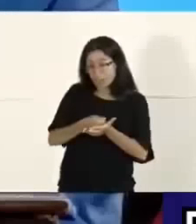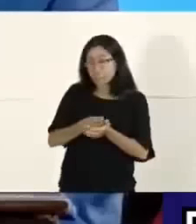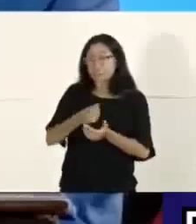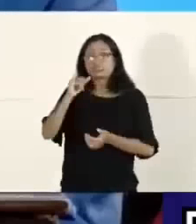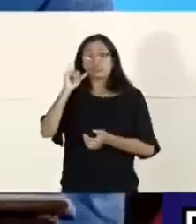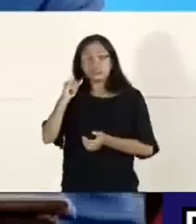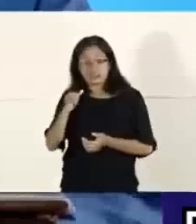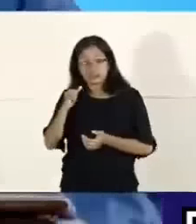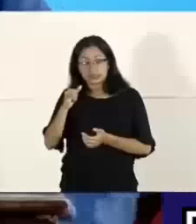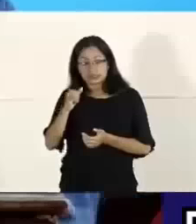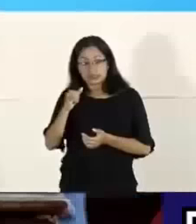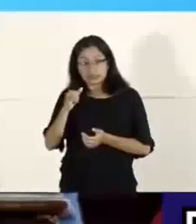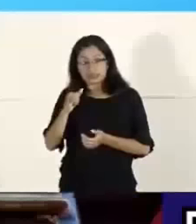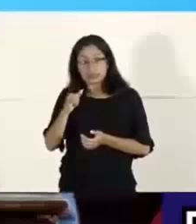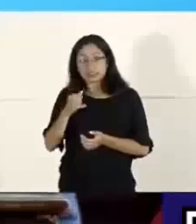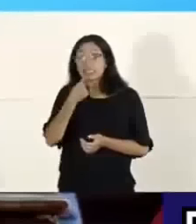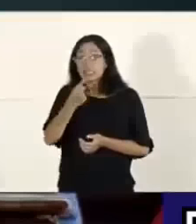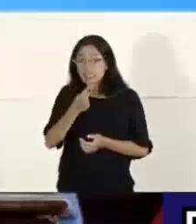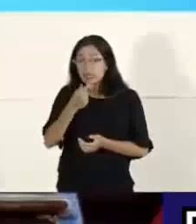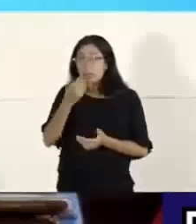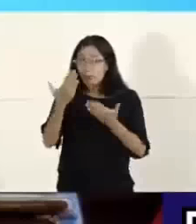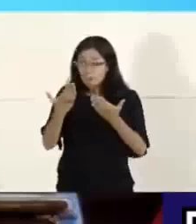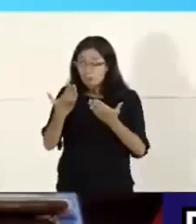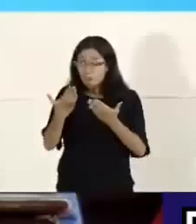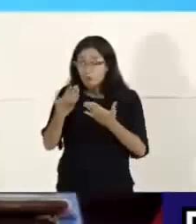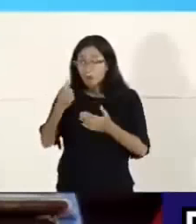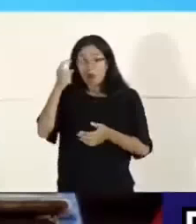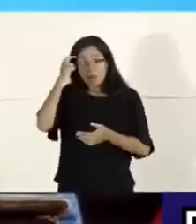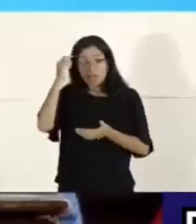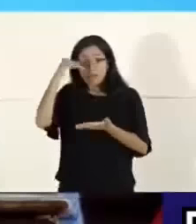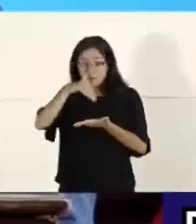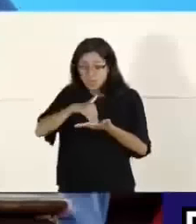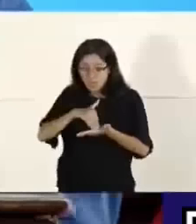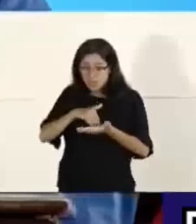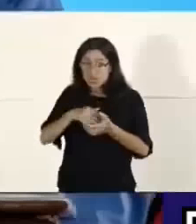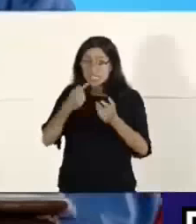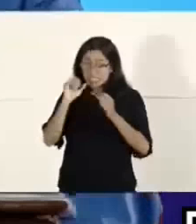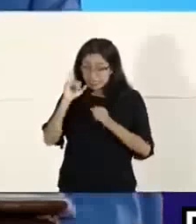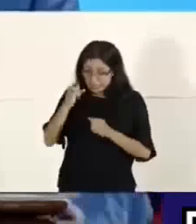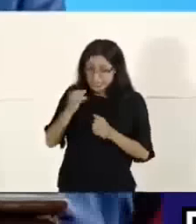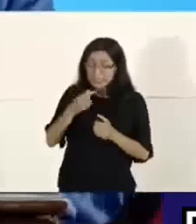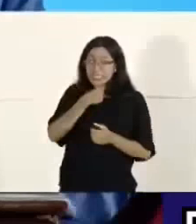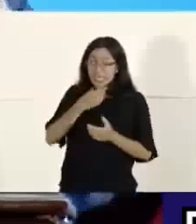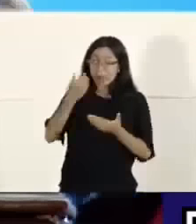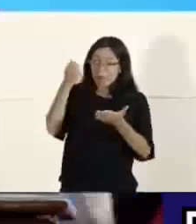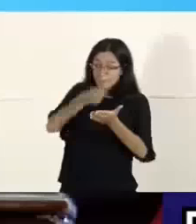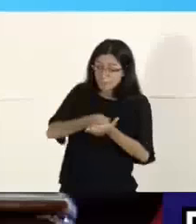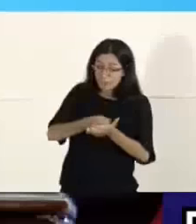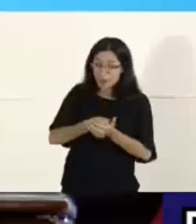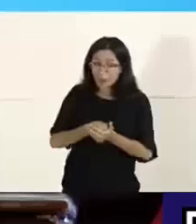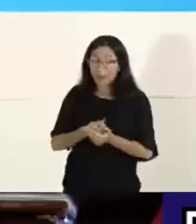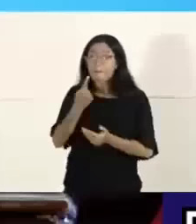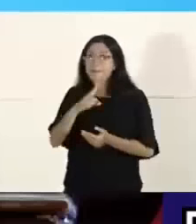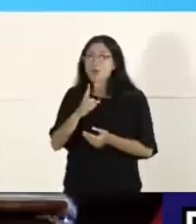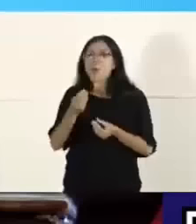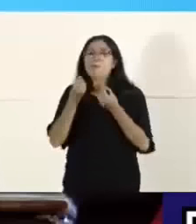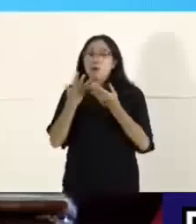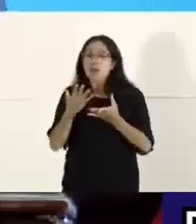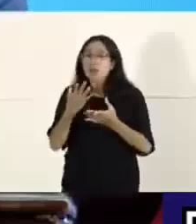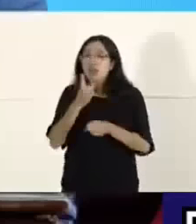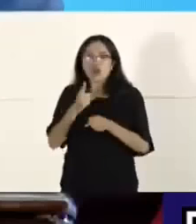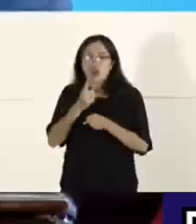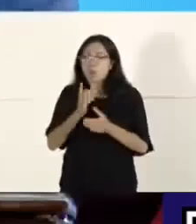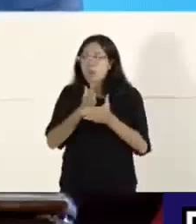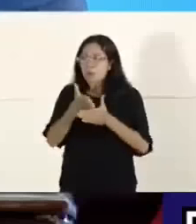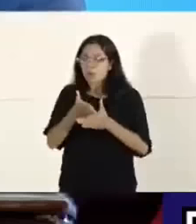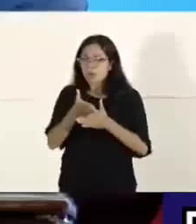décimo. Punto décimo significa terminar no solo con Asinder, sino con todas las parecidas a Asinder que tenemos